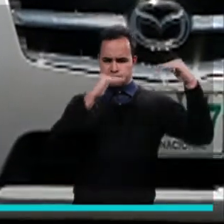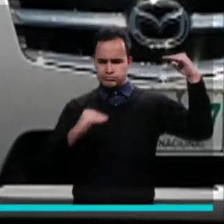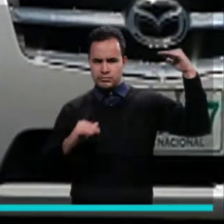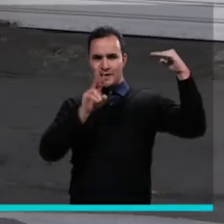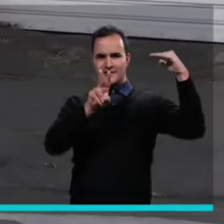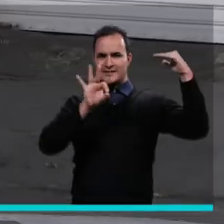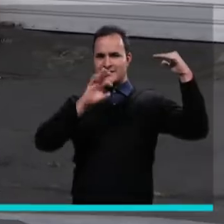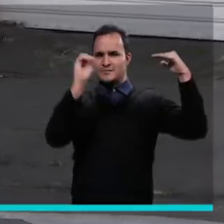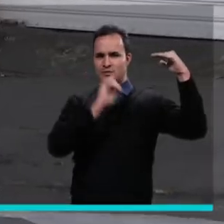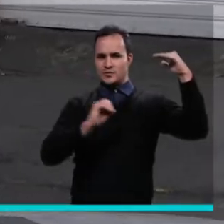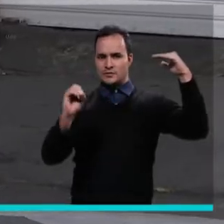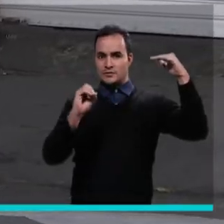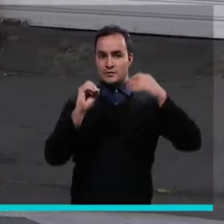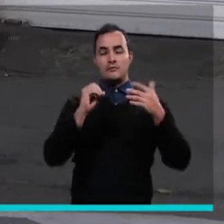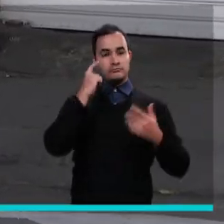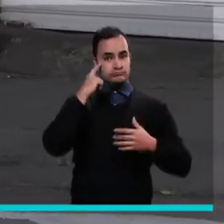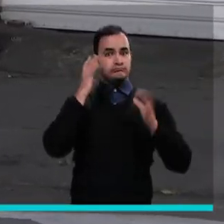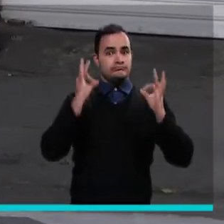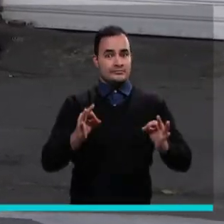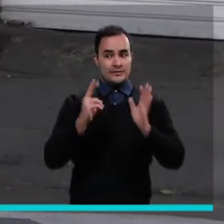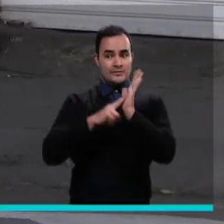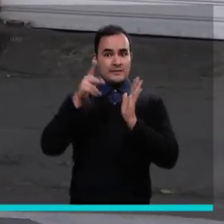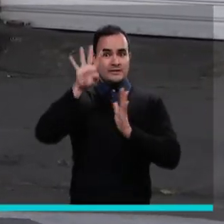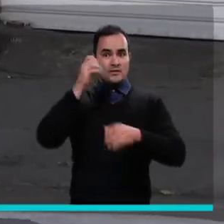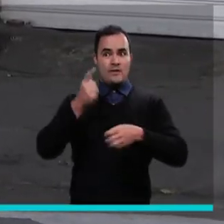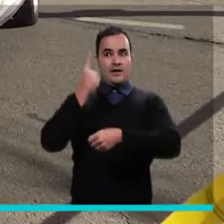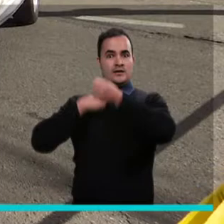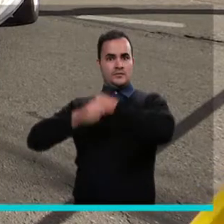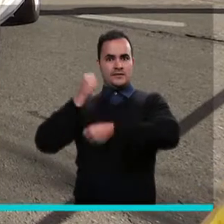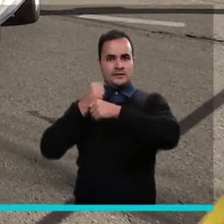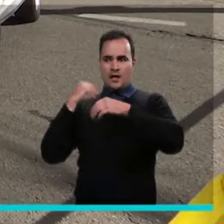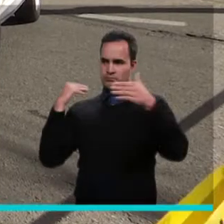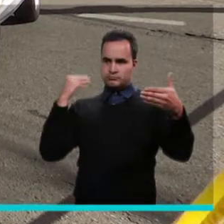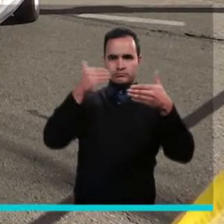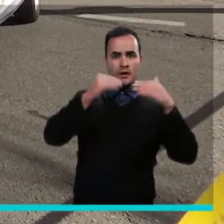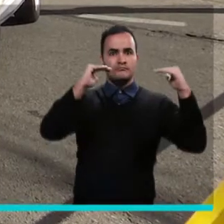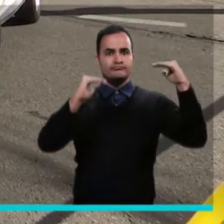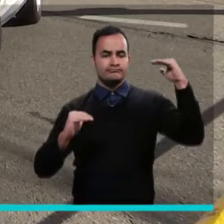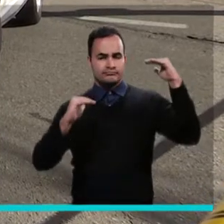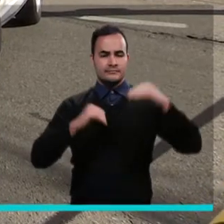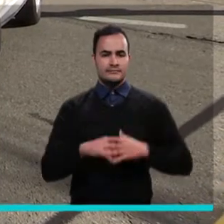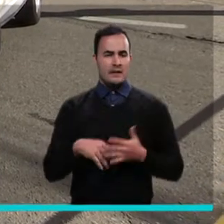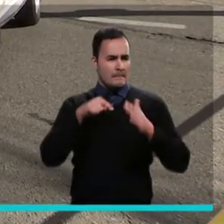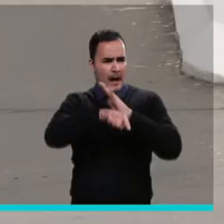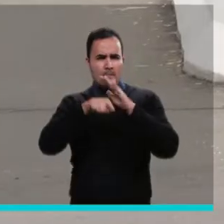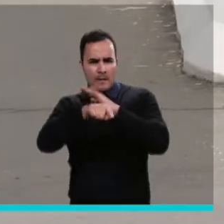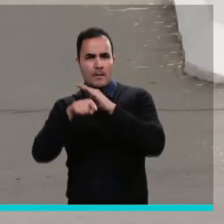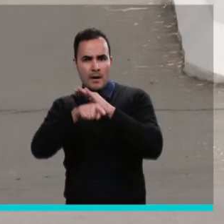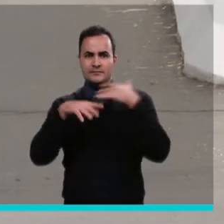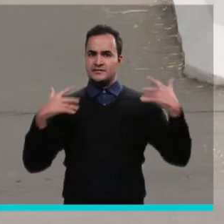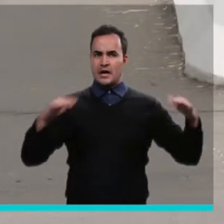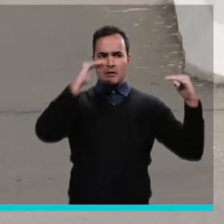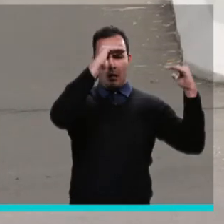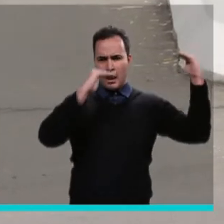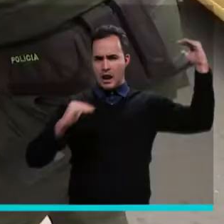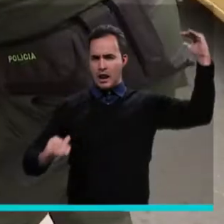del 23% frente al mismo mes del 2019. En lo que va del año, este delito ha caído un